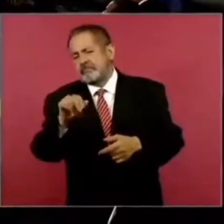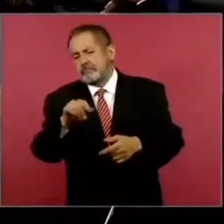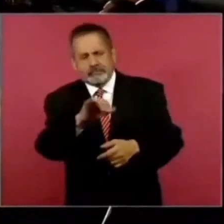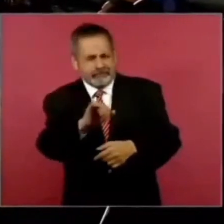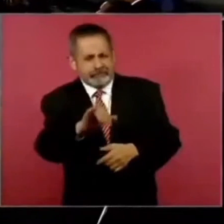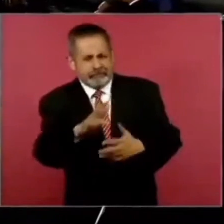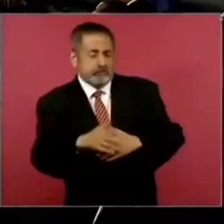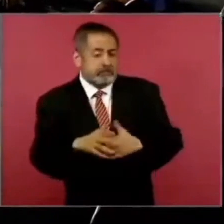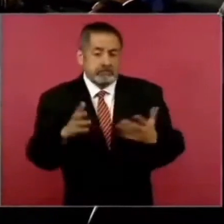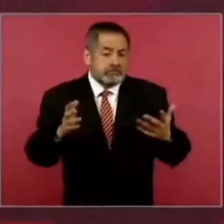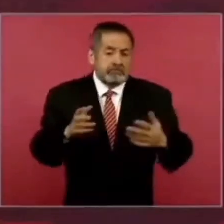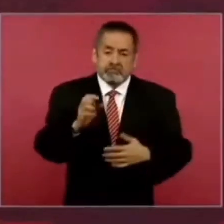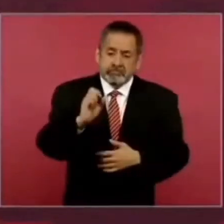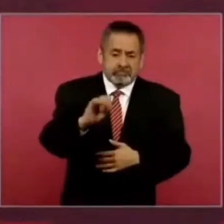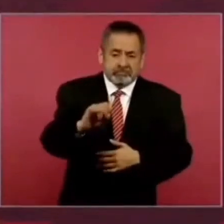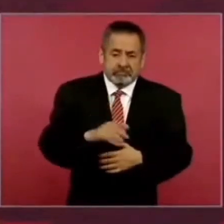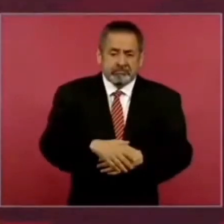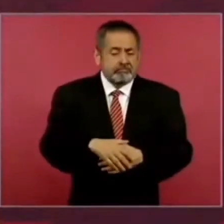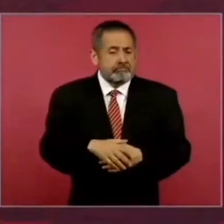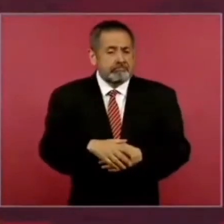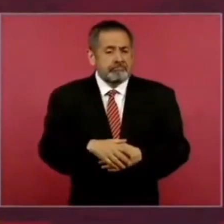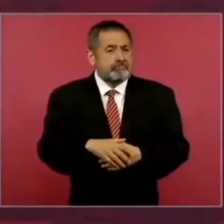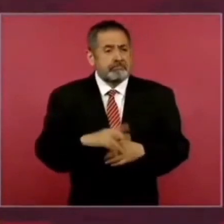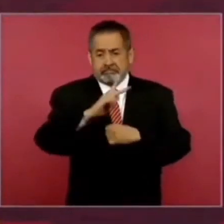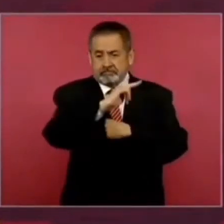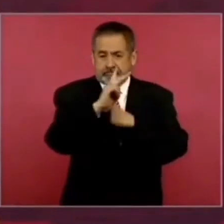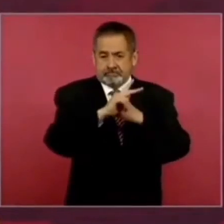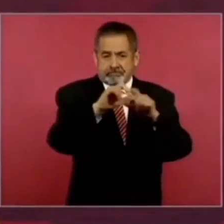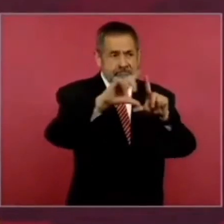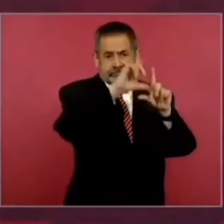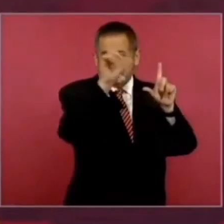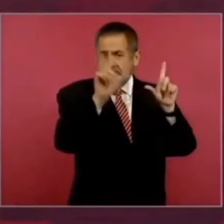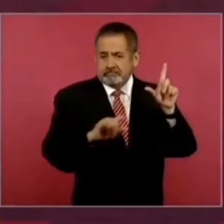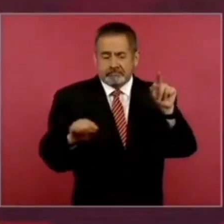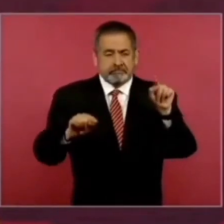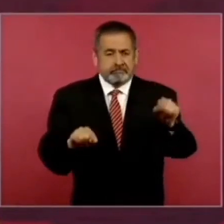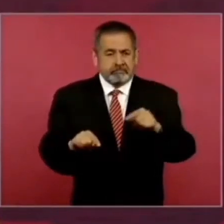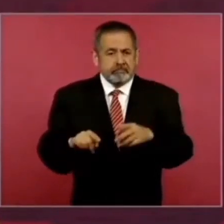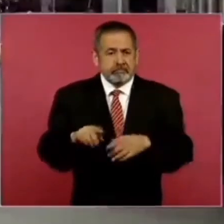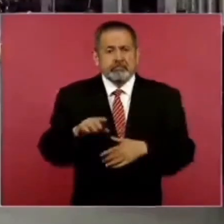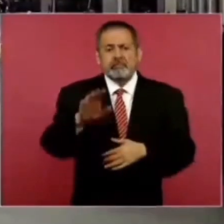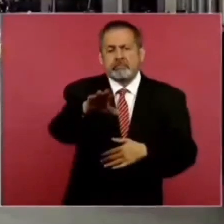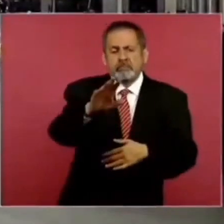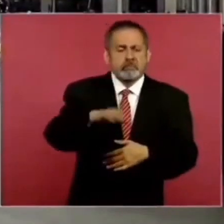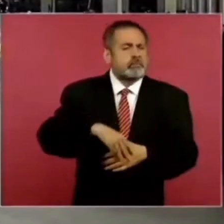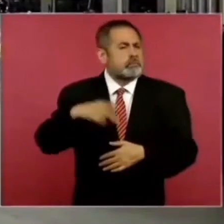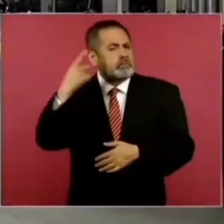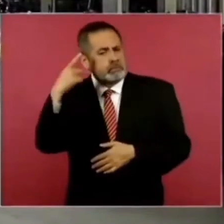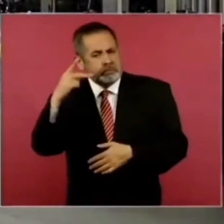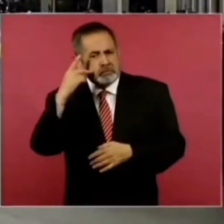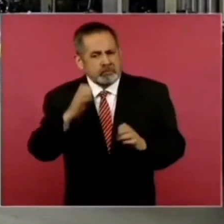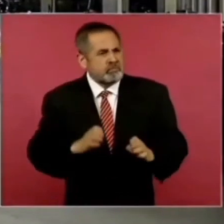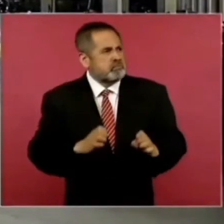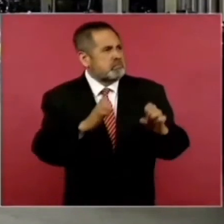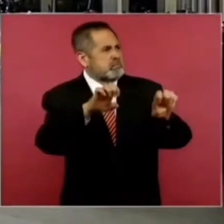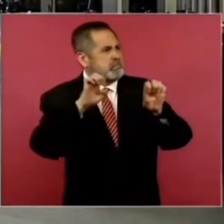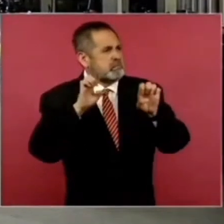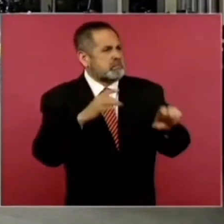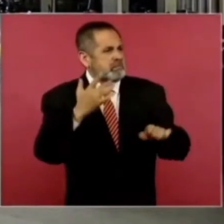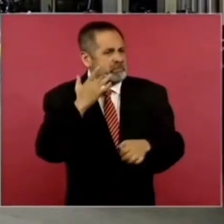pero así es en todo el país. En Angelópolis, en Puebla, sí, un edificio más